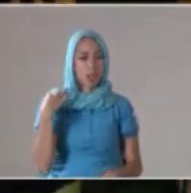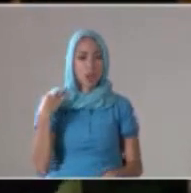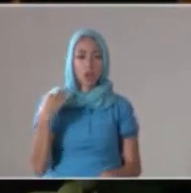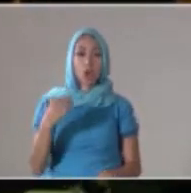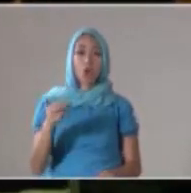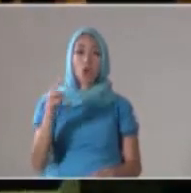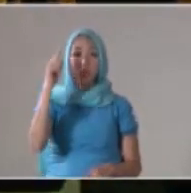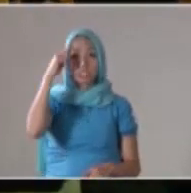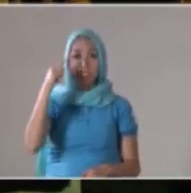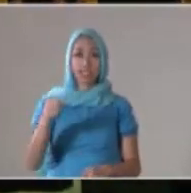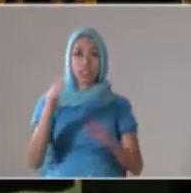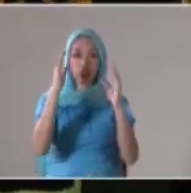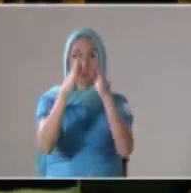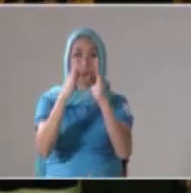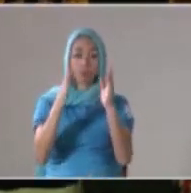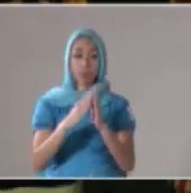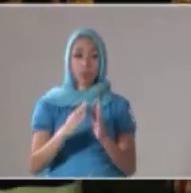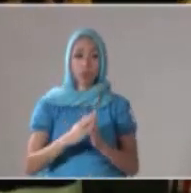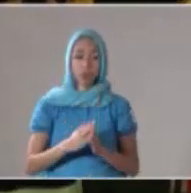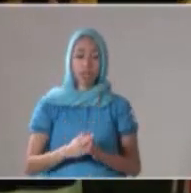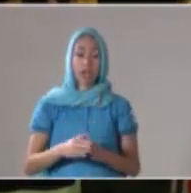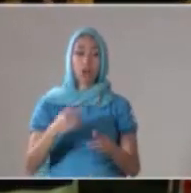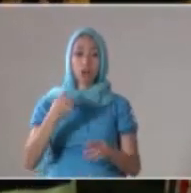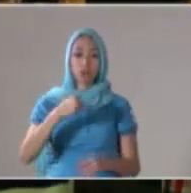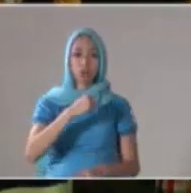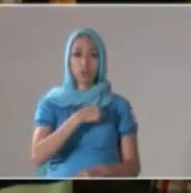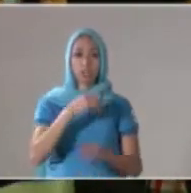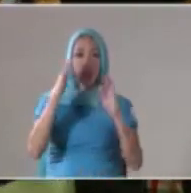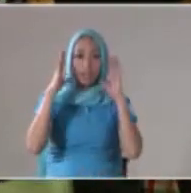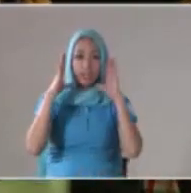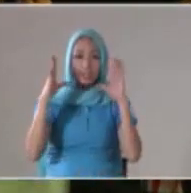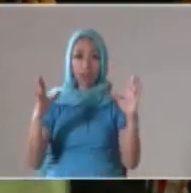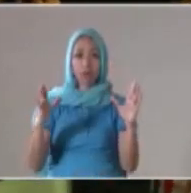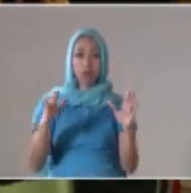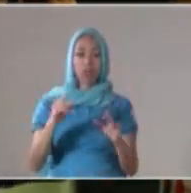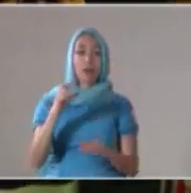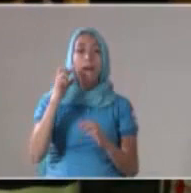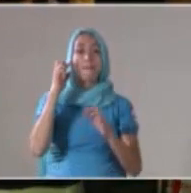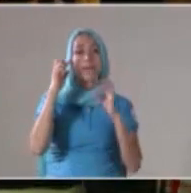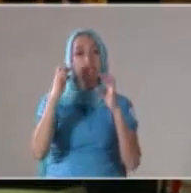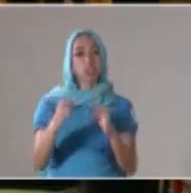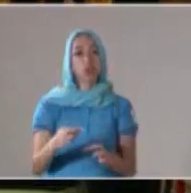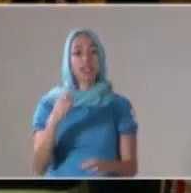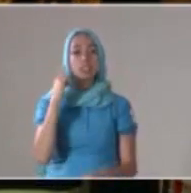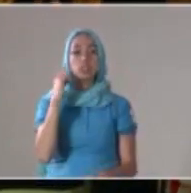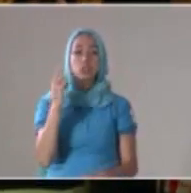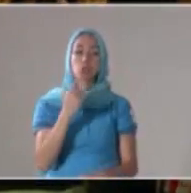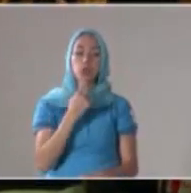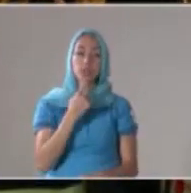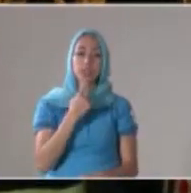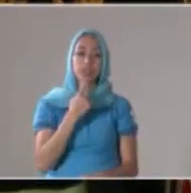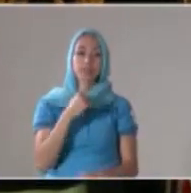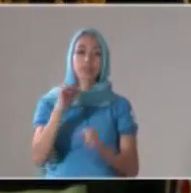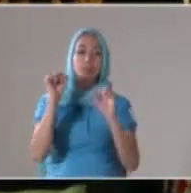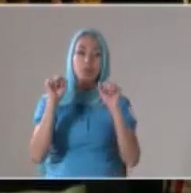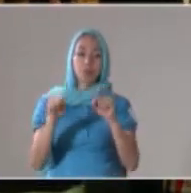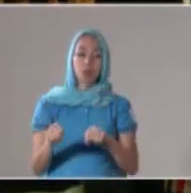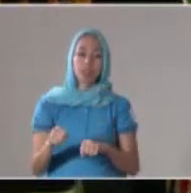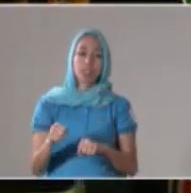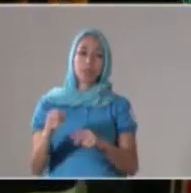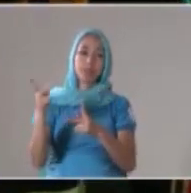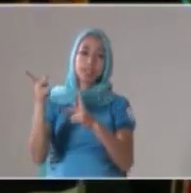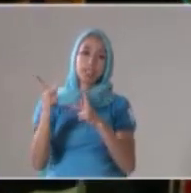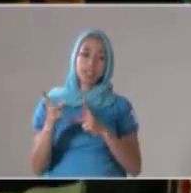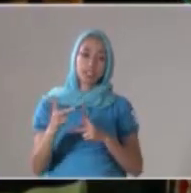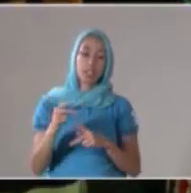gracias por Edgar y Araceli que han venido solicitando cobertura. Señor, te pedimos en el nombre de Jesús que tú les